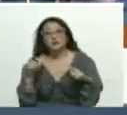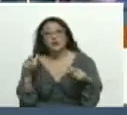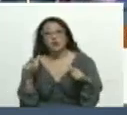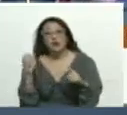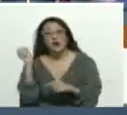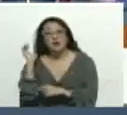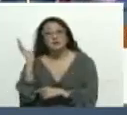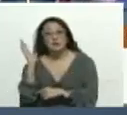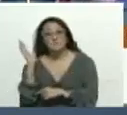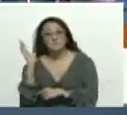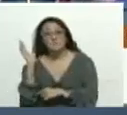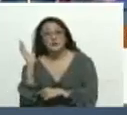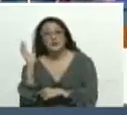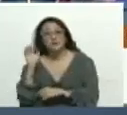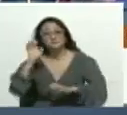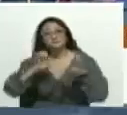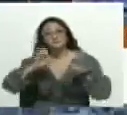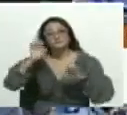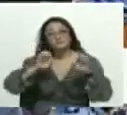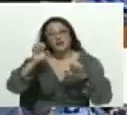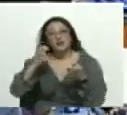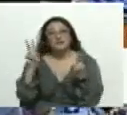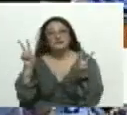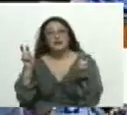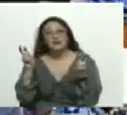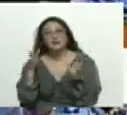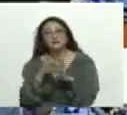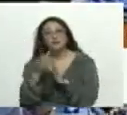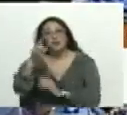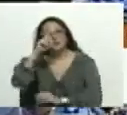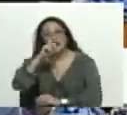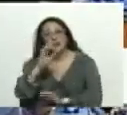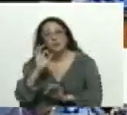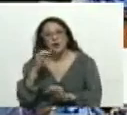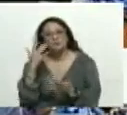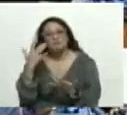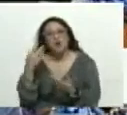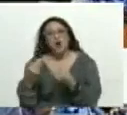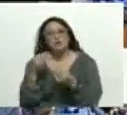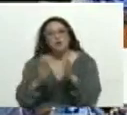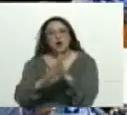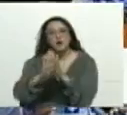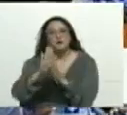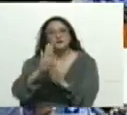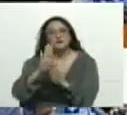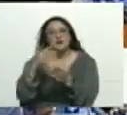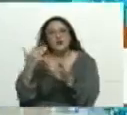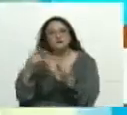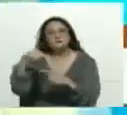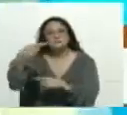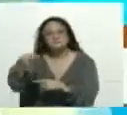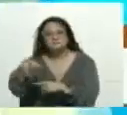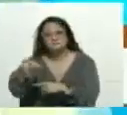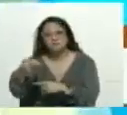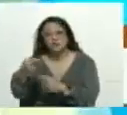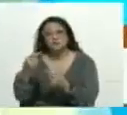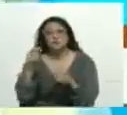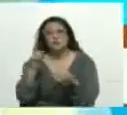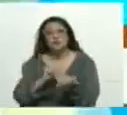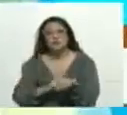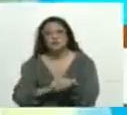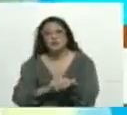Asamblea analizando temas sobre esta época y viendo cómo vamos a avanzar hacia la próxima etapa